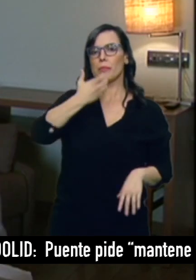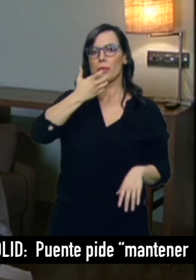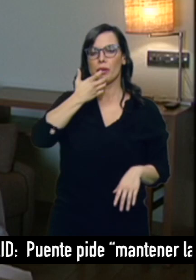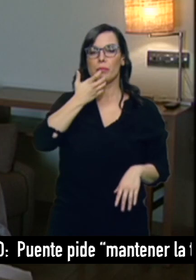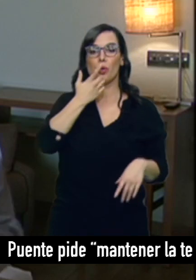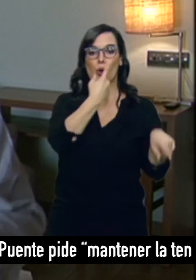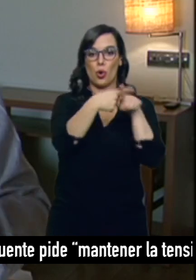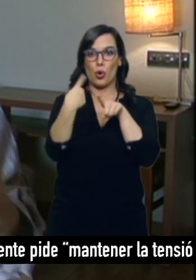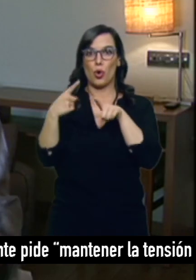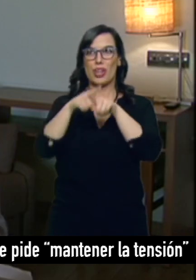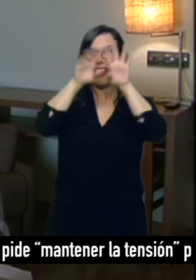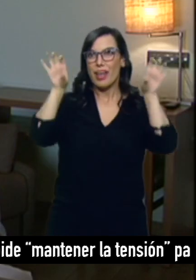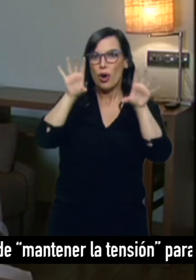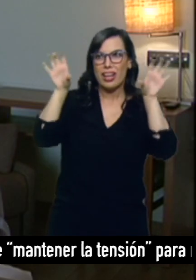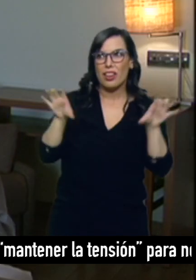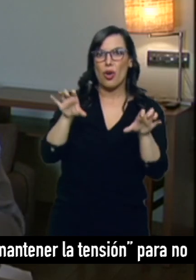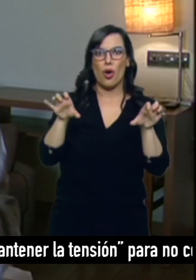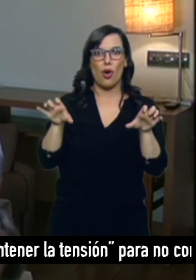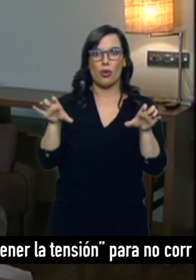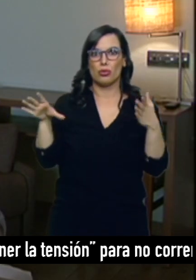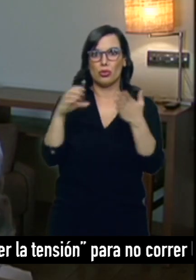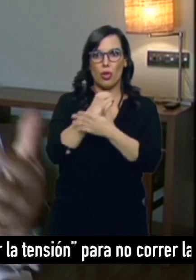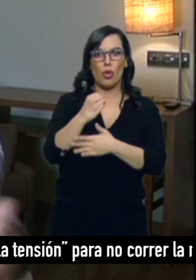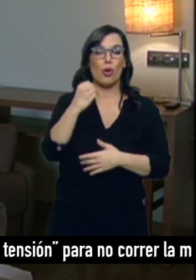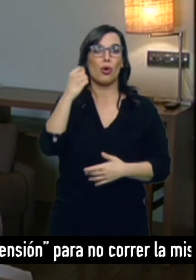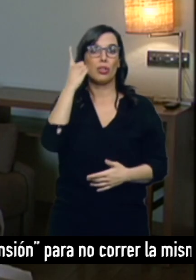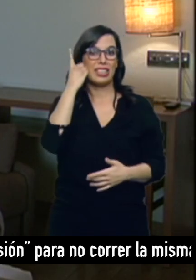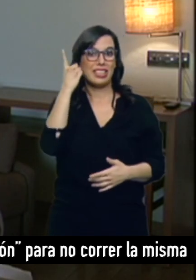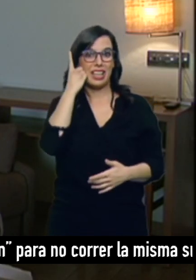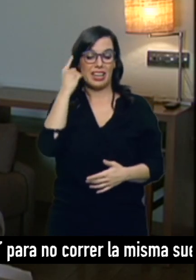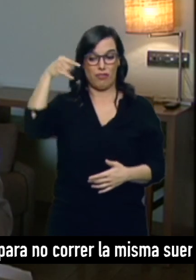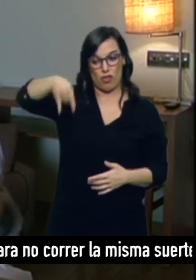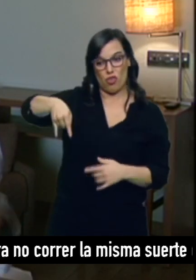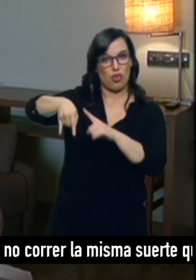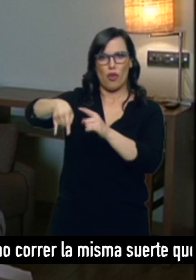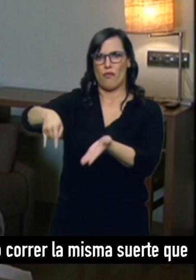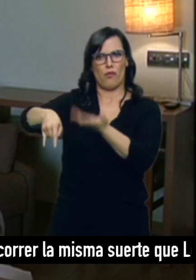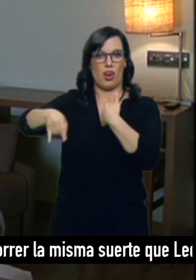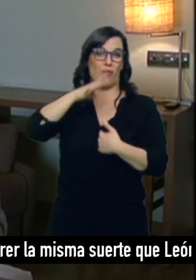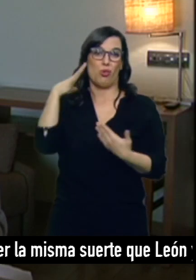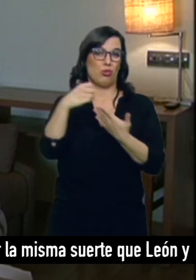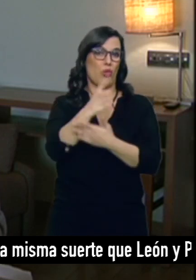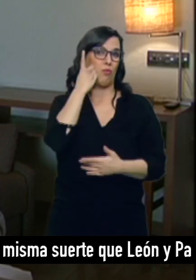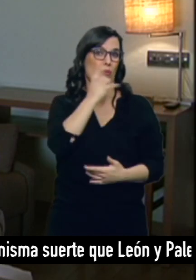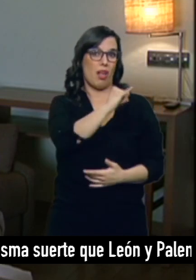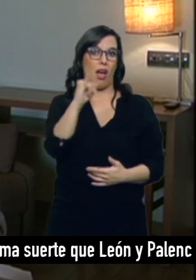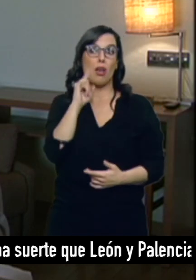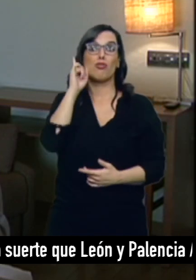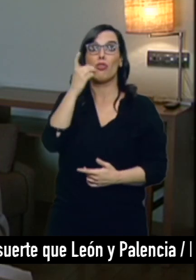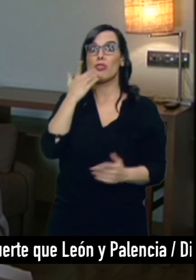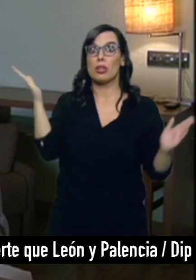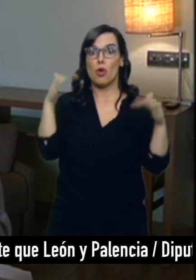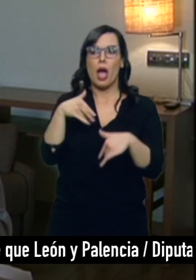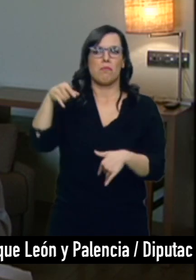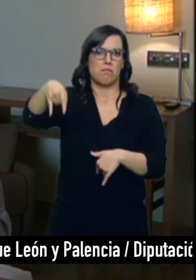los elementos decorativos, etcétera, incluso hasta los teléfonos, porque ya todos tenemos teléfono móvil, y entonces solo dejaremos en caso de que una persona no tenga teléfono